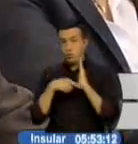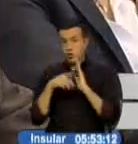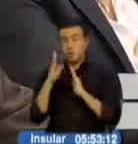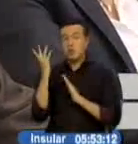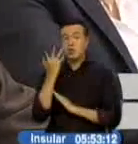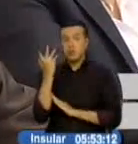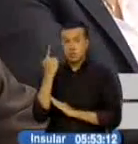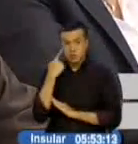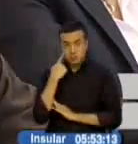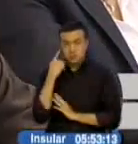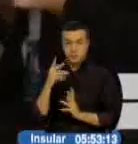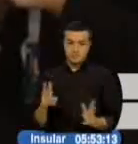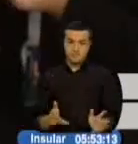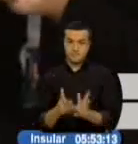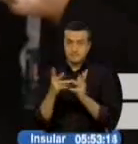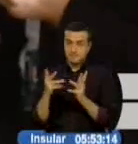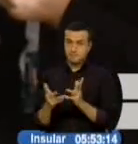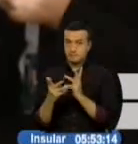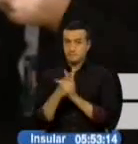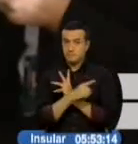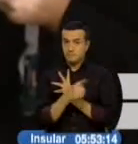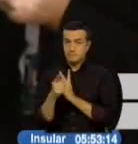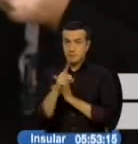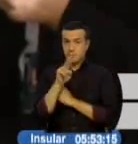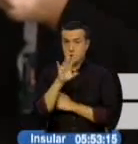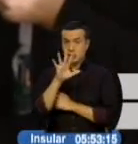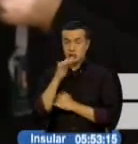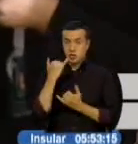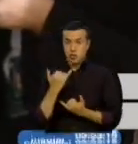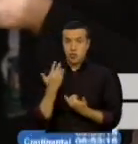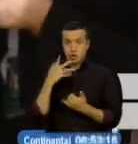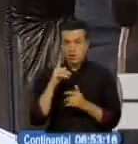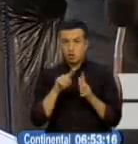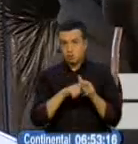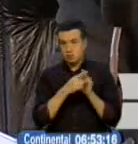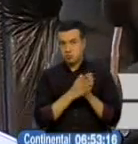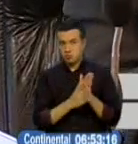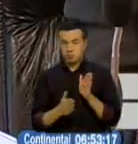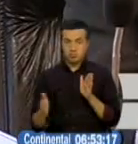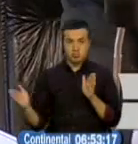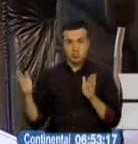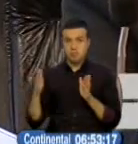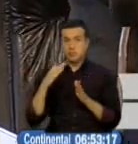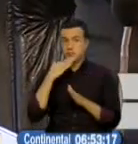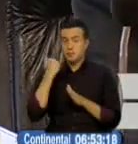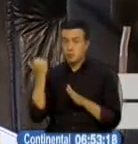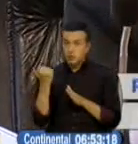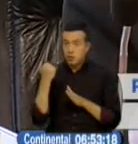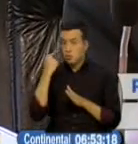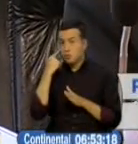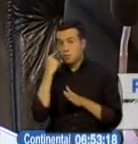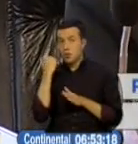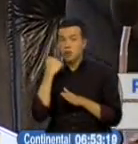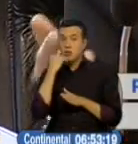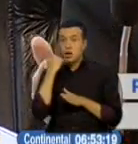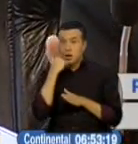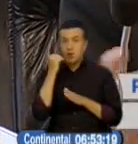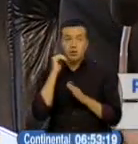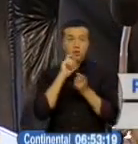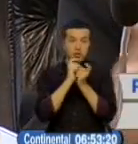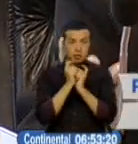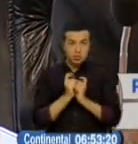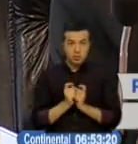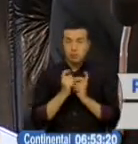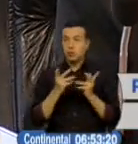de un sistema de incentivos, de los cuales 25 actualmente están vigentes. Si es que hay que mejorarlos, si es que hay que pulirlos, si no sacamos